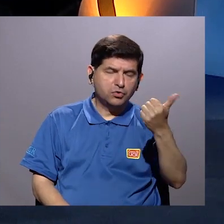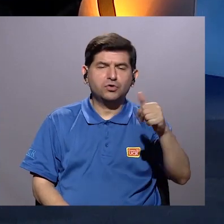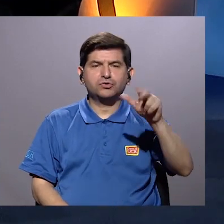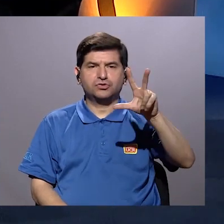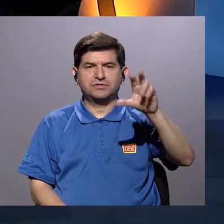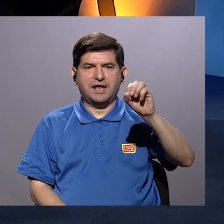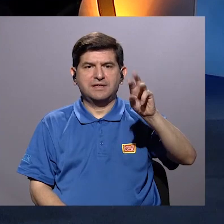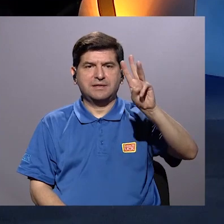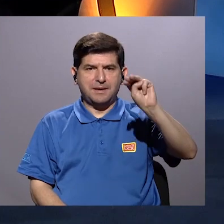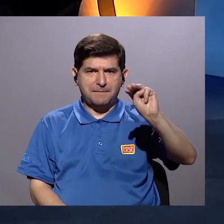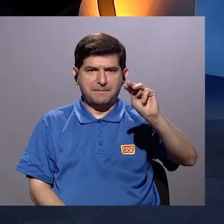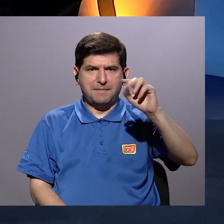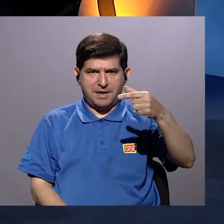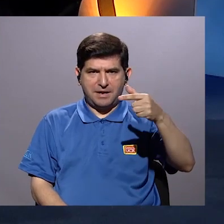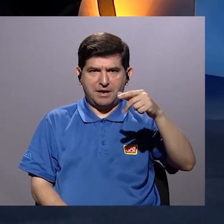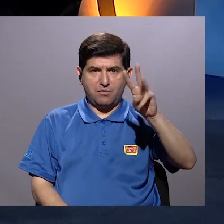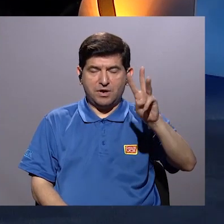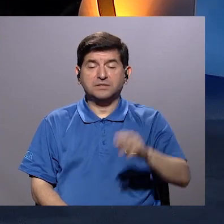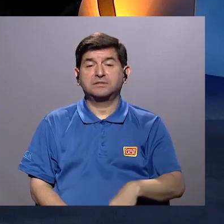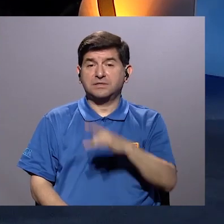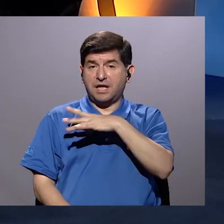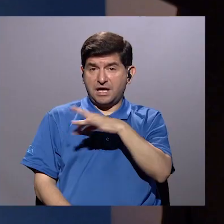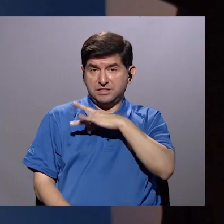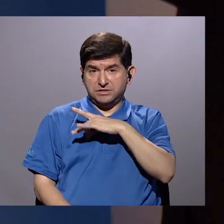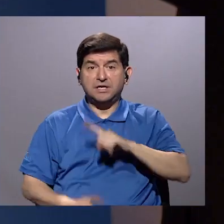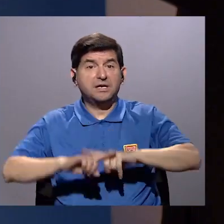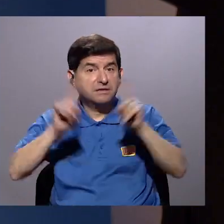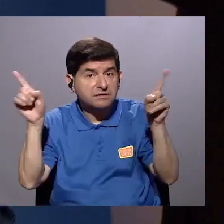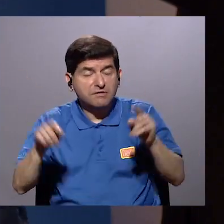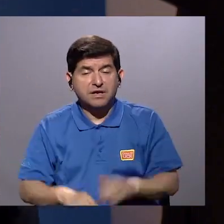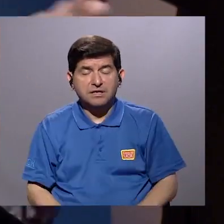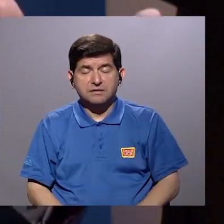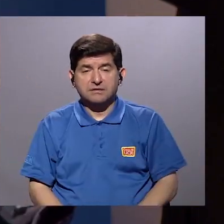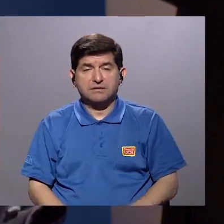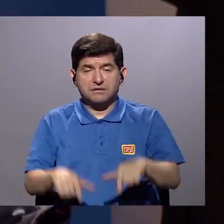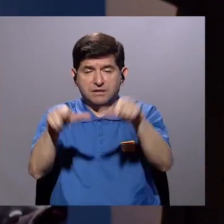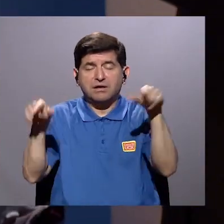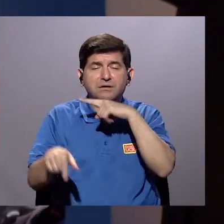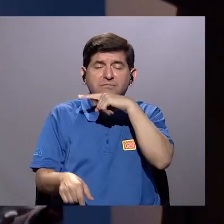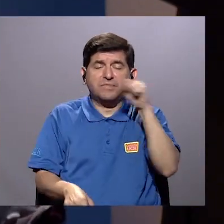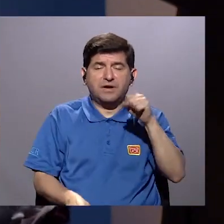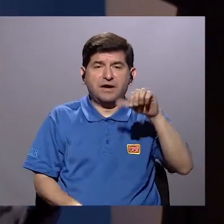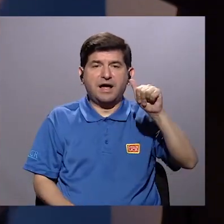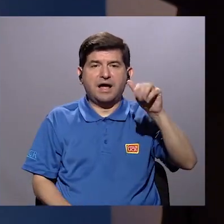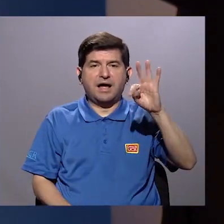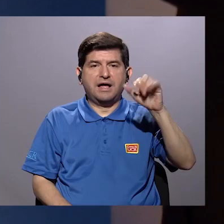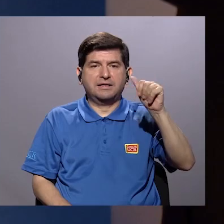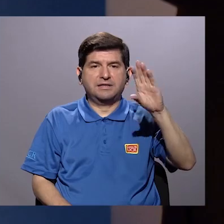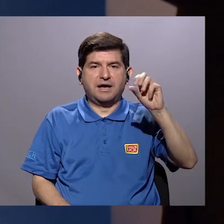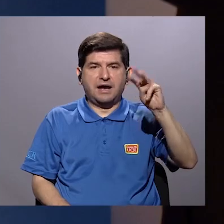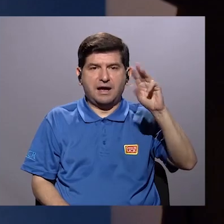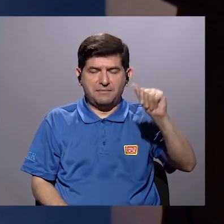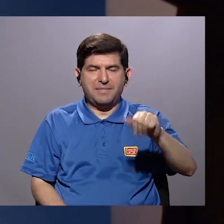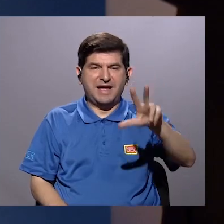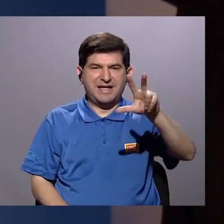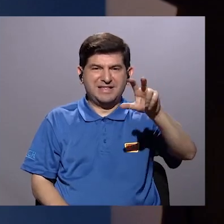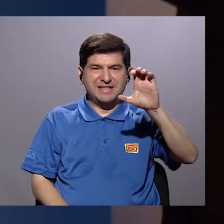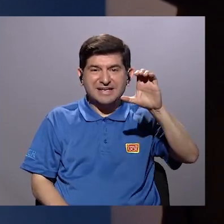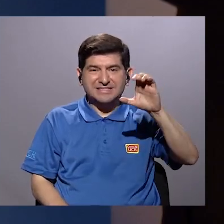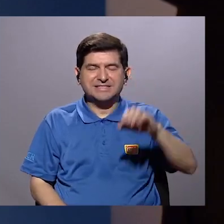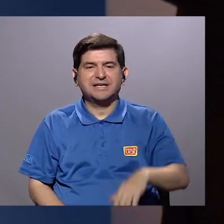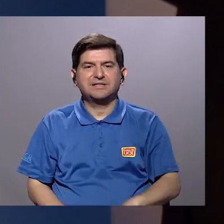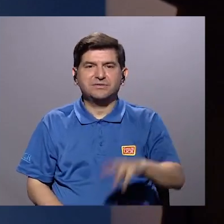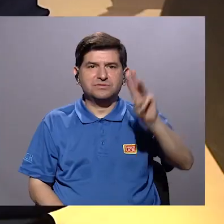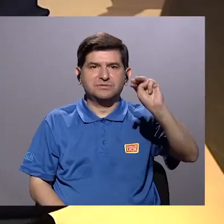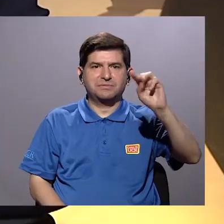países, como Chile, por ejemplo, en el desierto de Atacama, 300 megavatios. ¿Cómo respaldo yo 300 megavatios cuando no hay